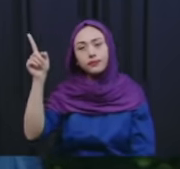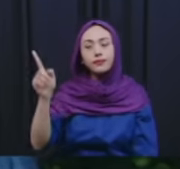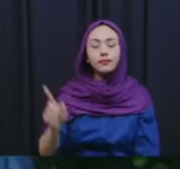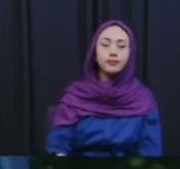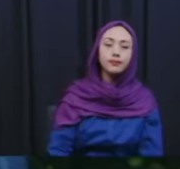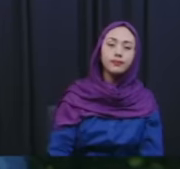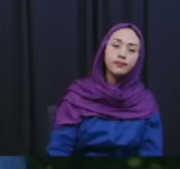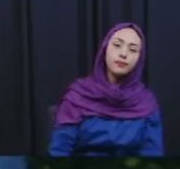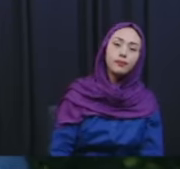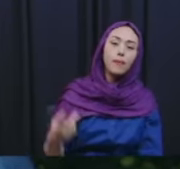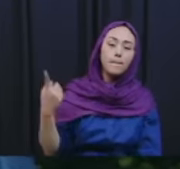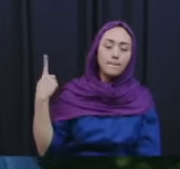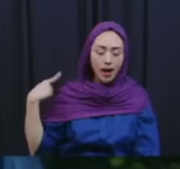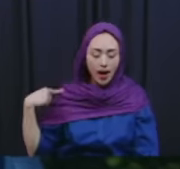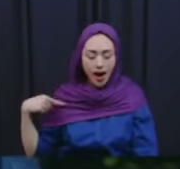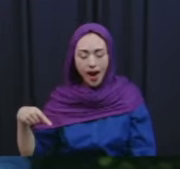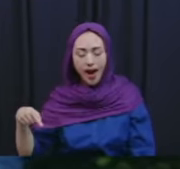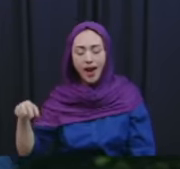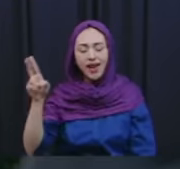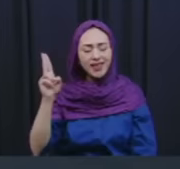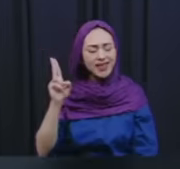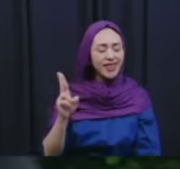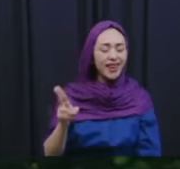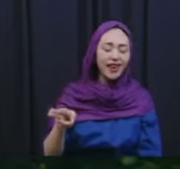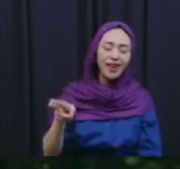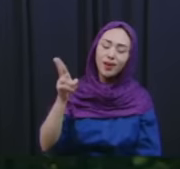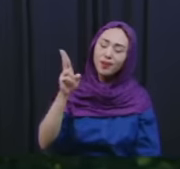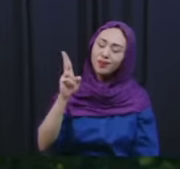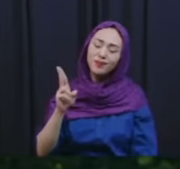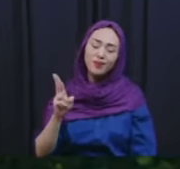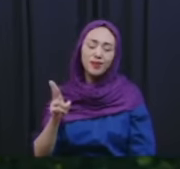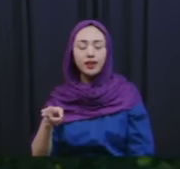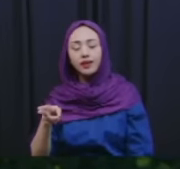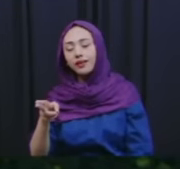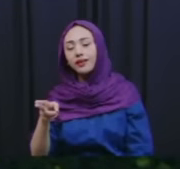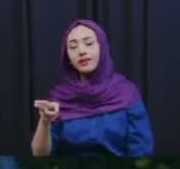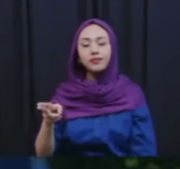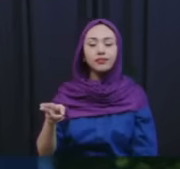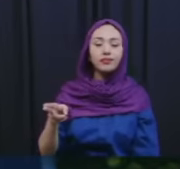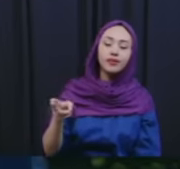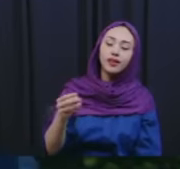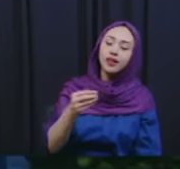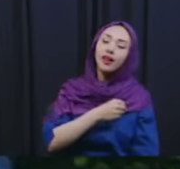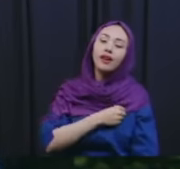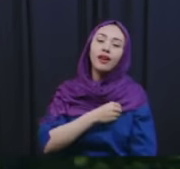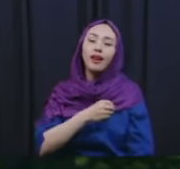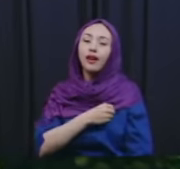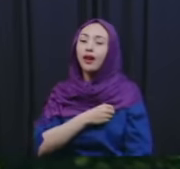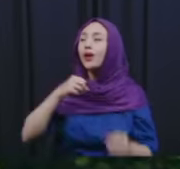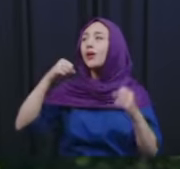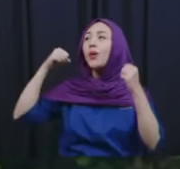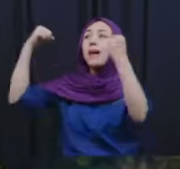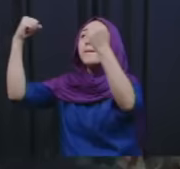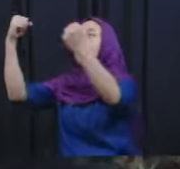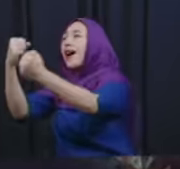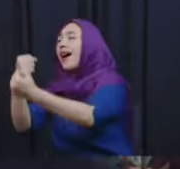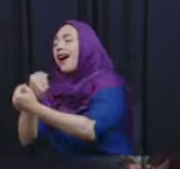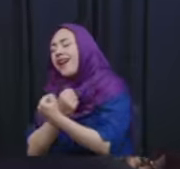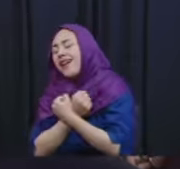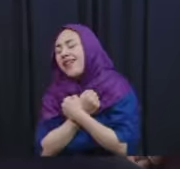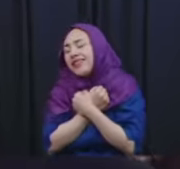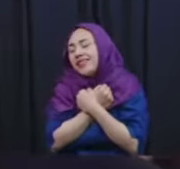fiel para siempre quiero